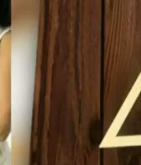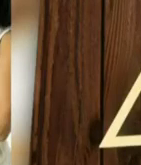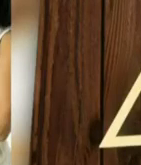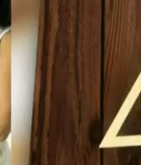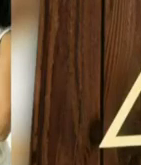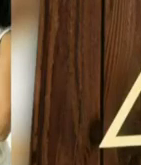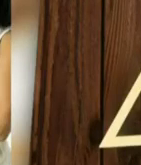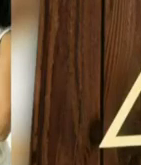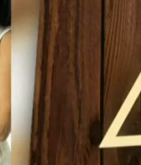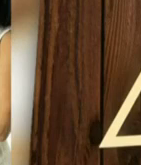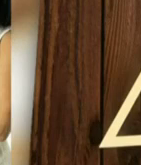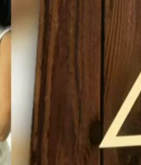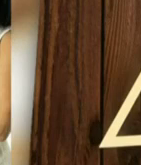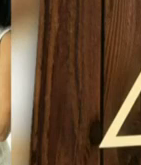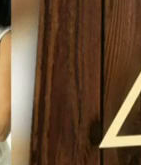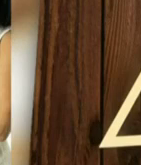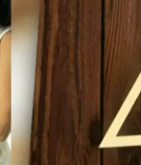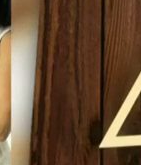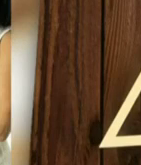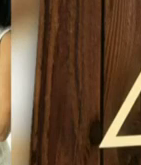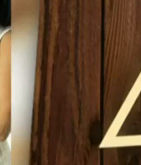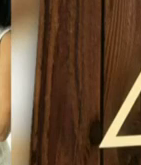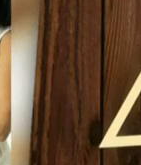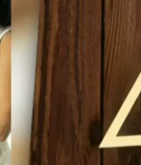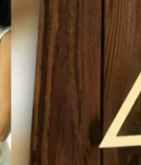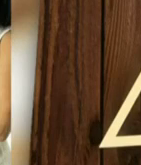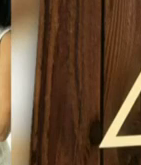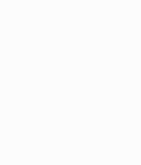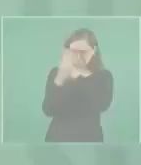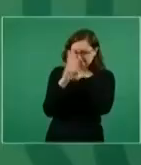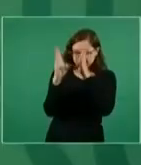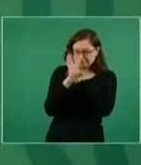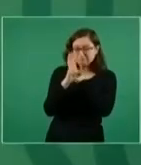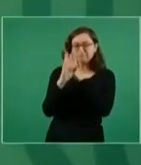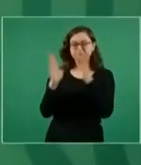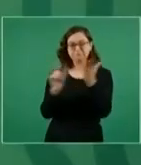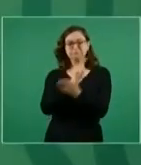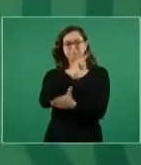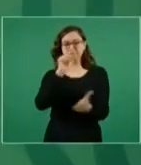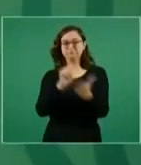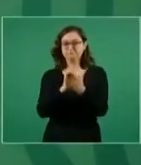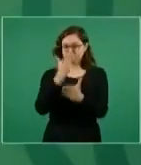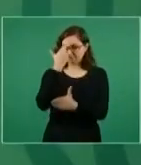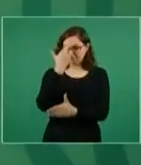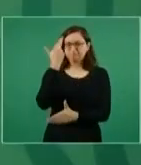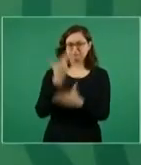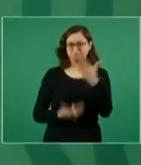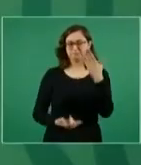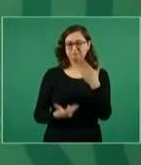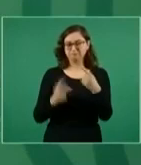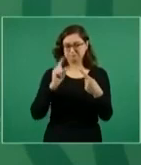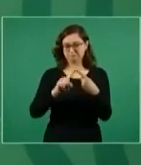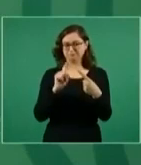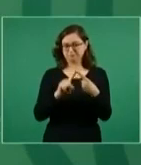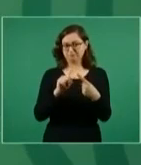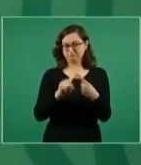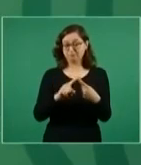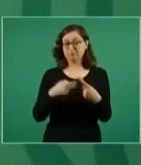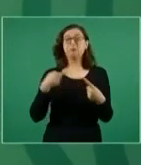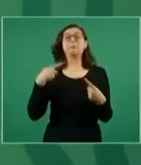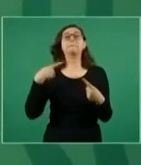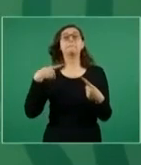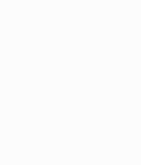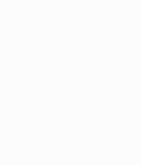Fabiruchis, Pegasus, la verdad está bonito. Bueno, y que se son los gobiernos de Enrique Peña Nieto, sí, y Felipe Calderón también, para su investigación. Pues